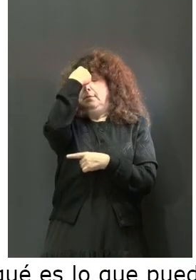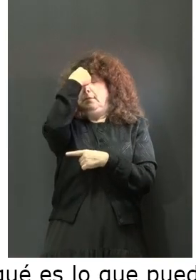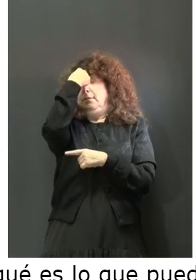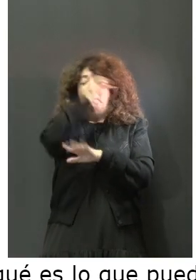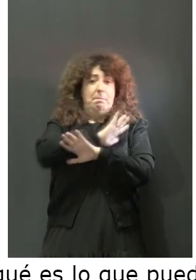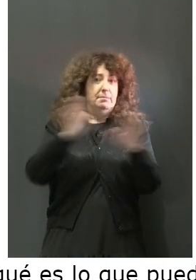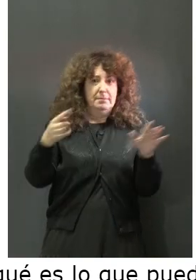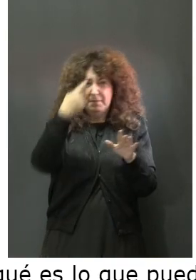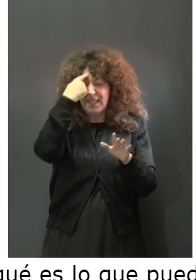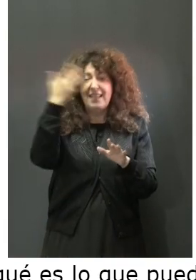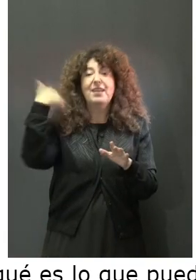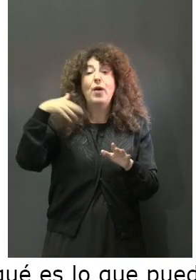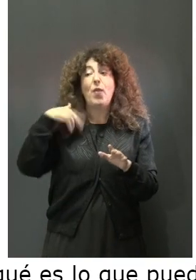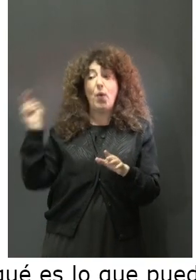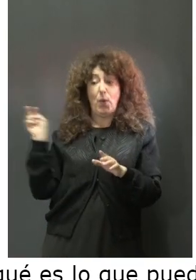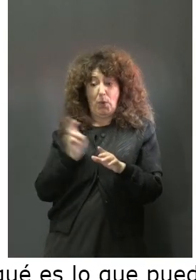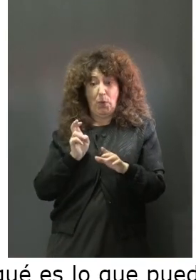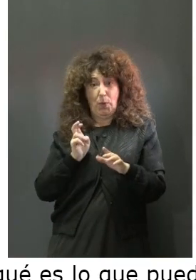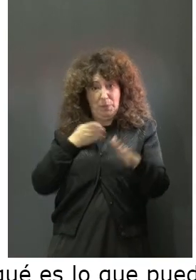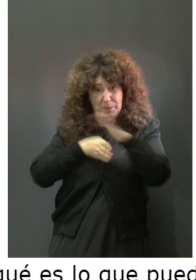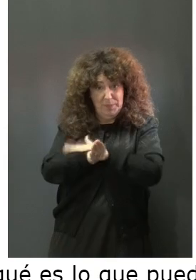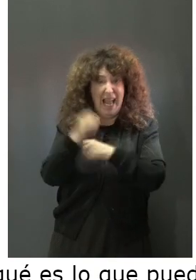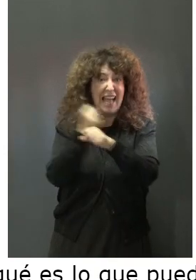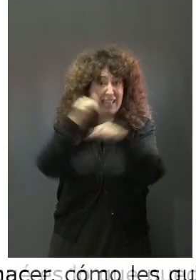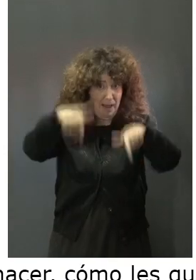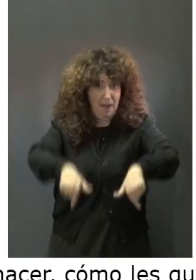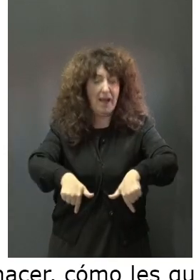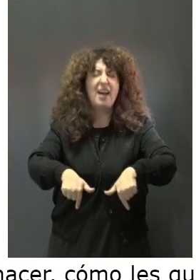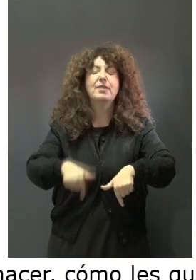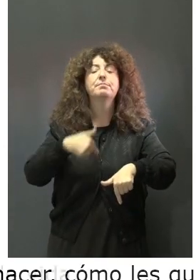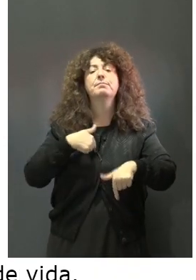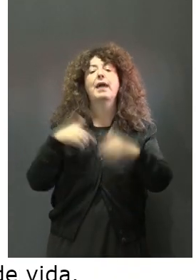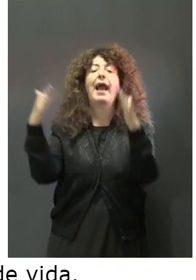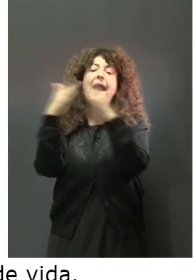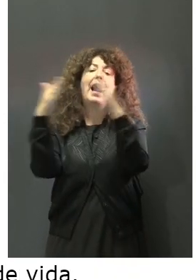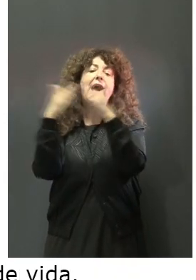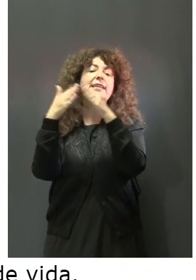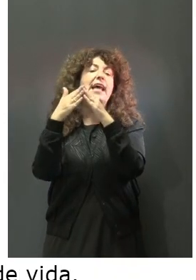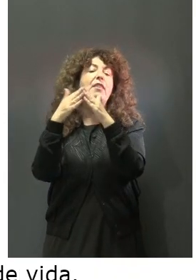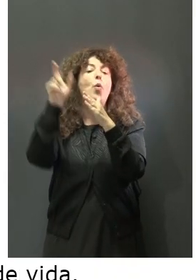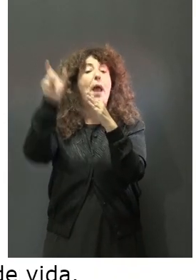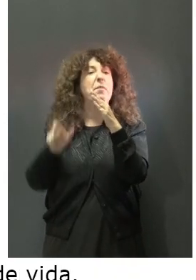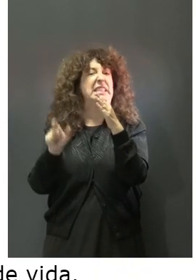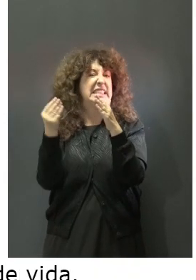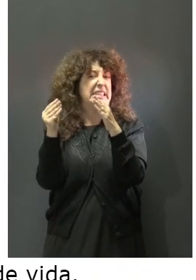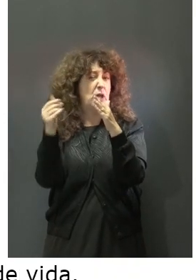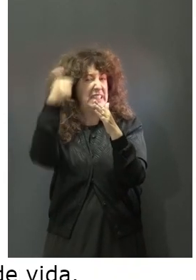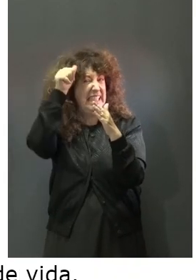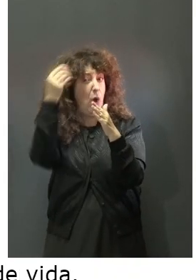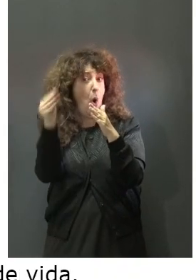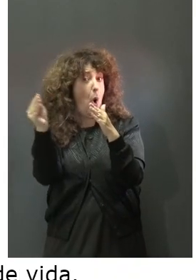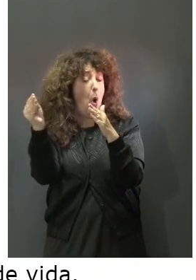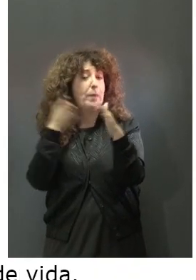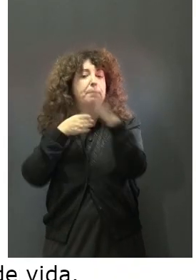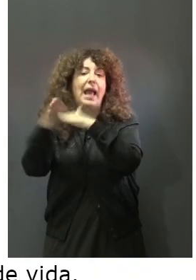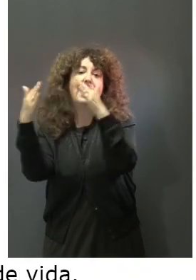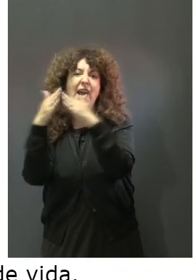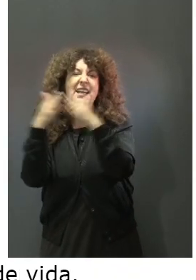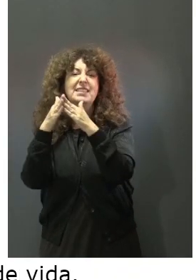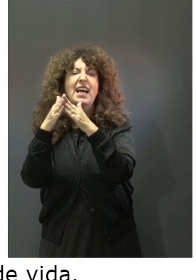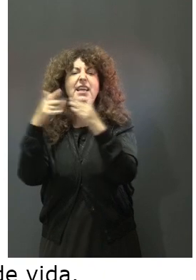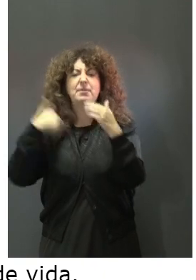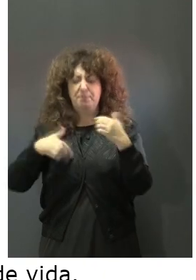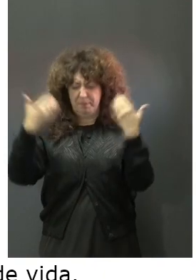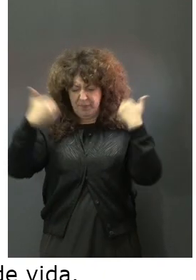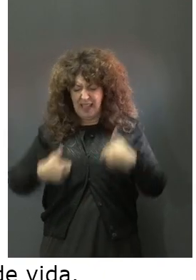la expresión, cuando entré a trabajar aquí, fue que fui a ver la vivienda de una persona, un chaval joven, que llevaba un exoesqueleto,